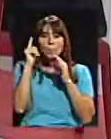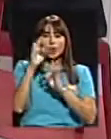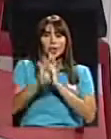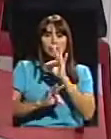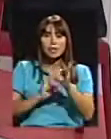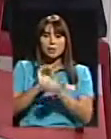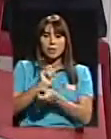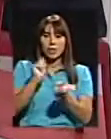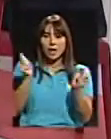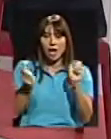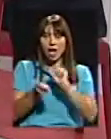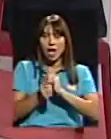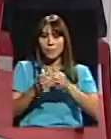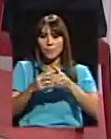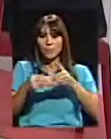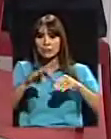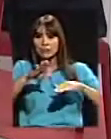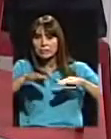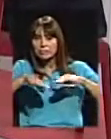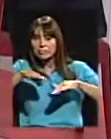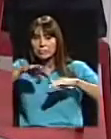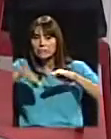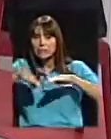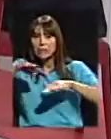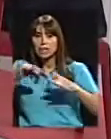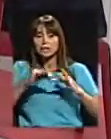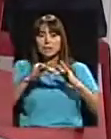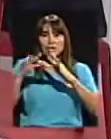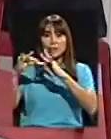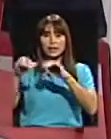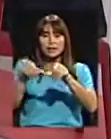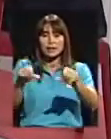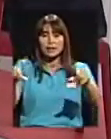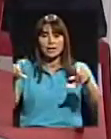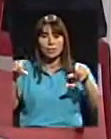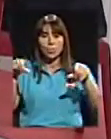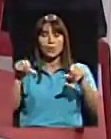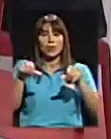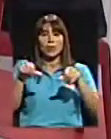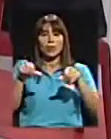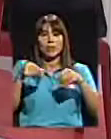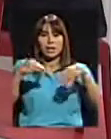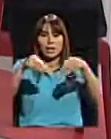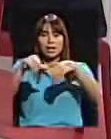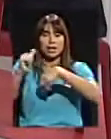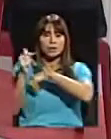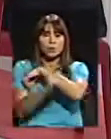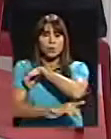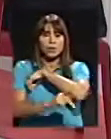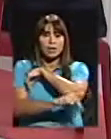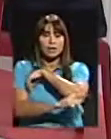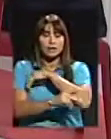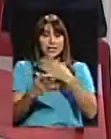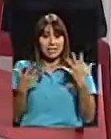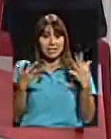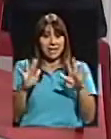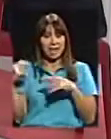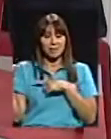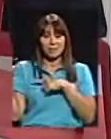todo en el sector exportador, que ya ha visto pues, prácticamente 6 años con el mismo tipo de